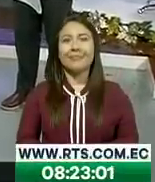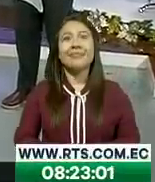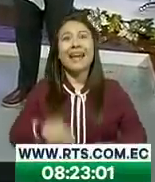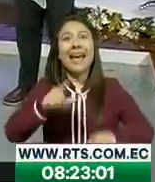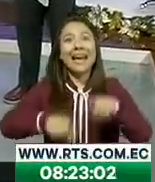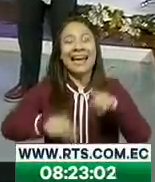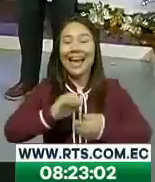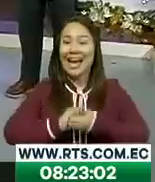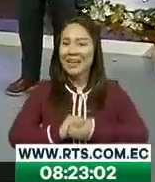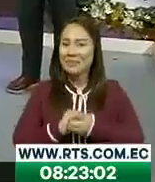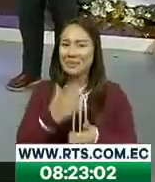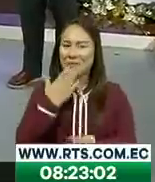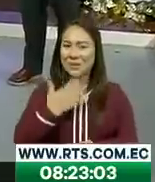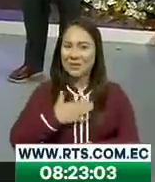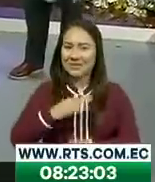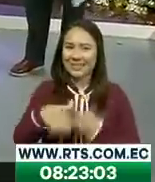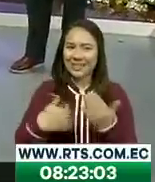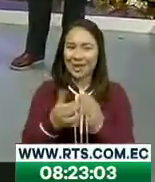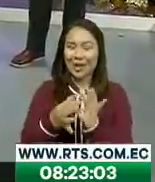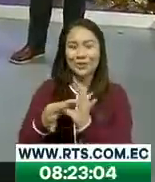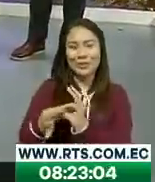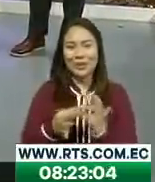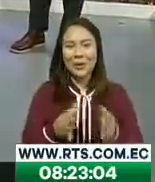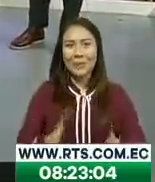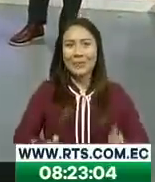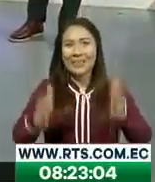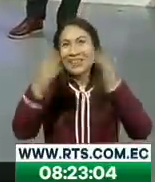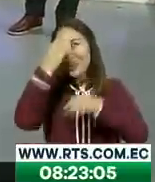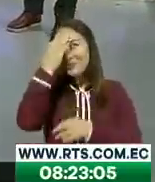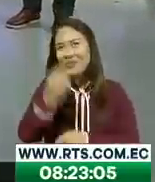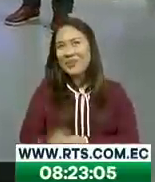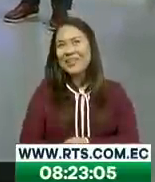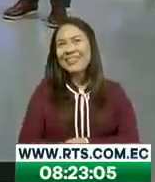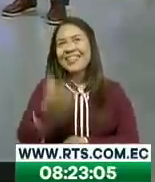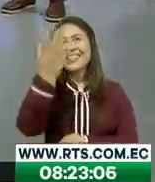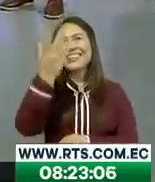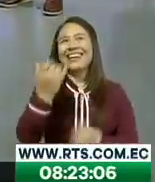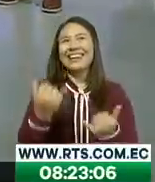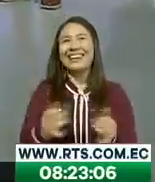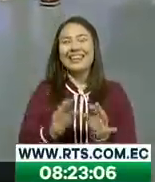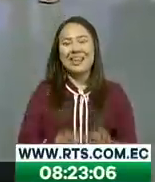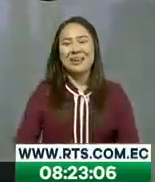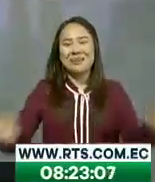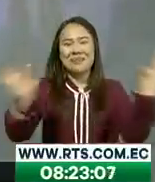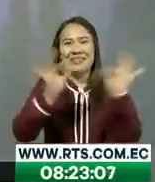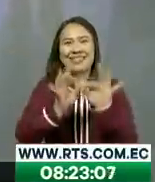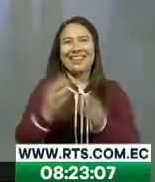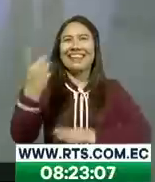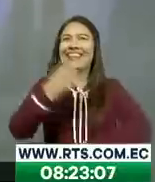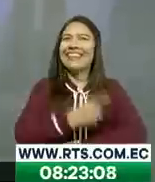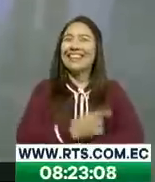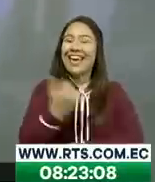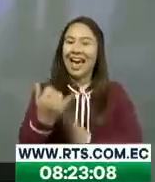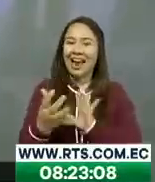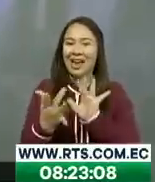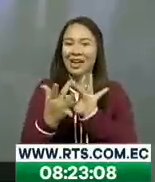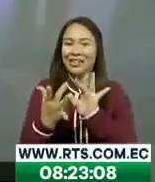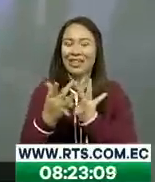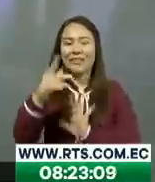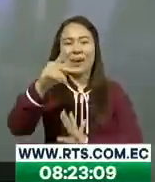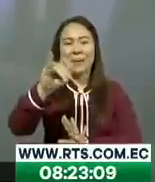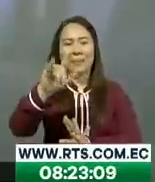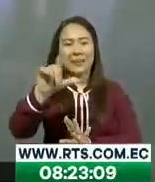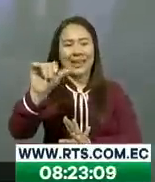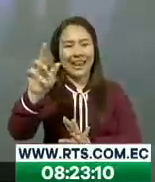Amigos televidentes, ¿cómo están, compañeros? Excelente día para todos ustedes. Tenemos importante información desde exteriores. Nos enlazamos inmediatamente con Pilar